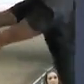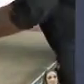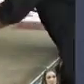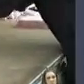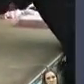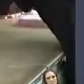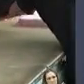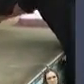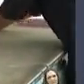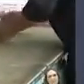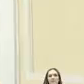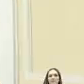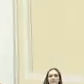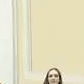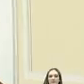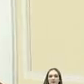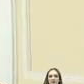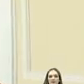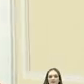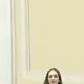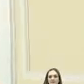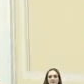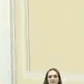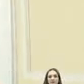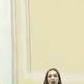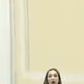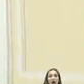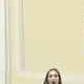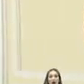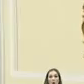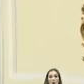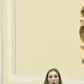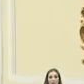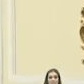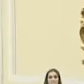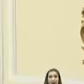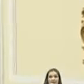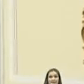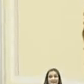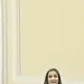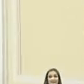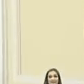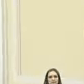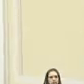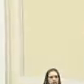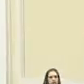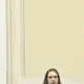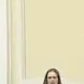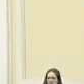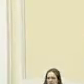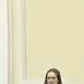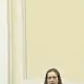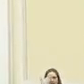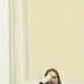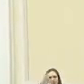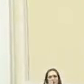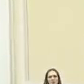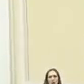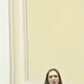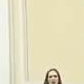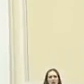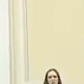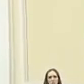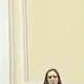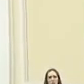mandatario. Estamos ante el aumento real más grande, casi en 50 años en Colombia, y el